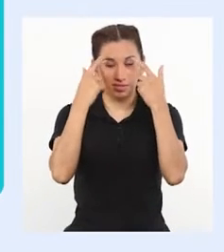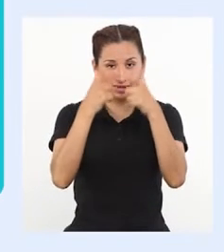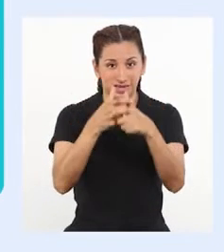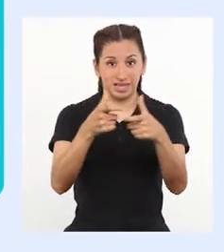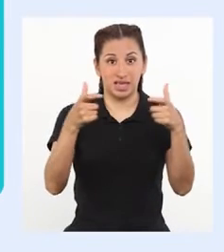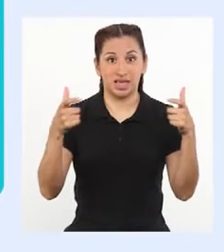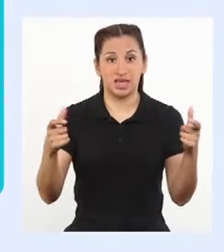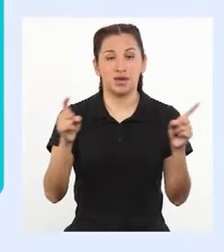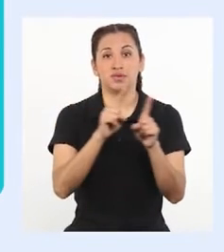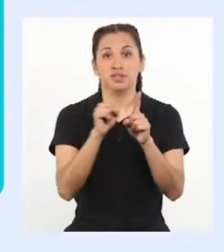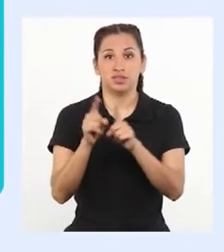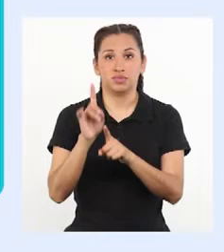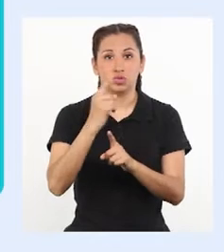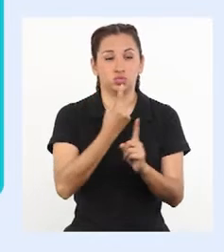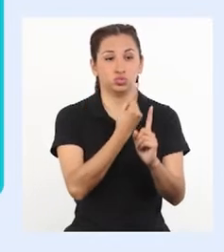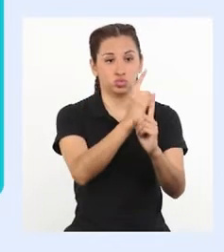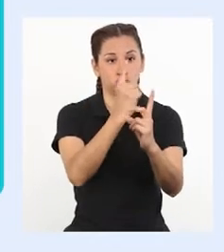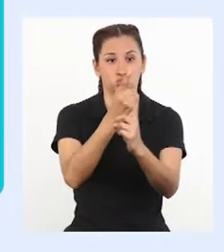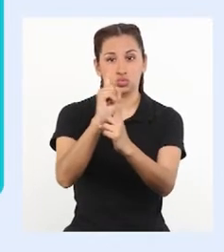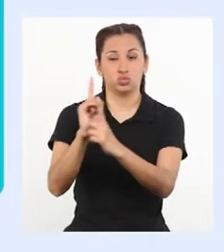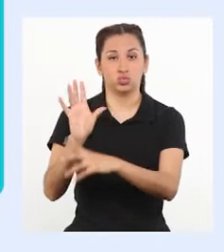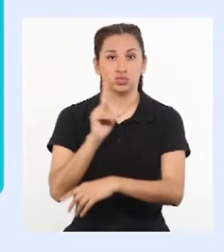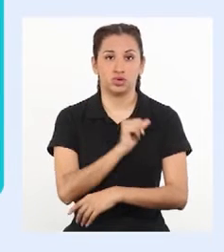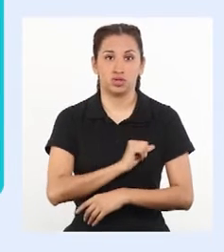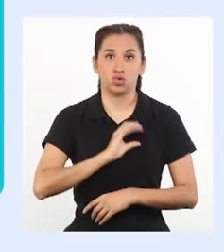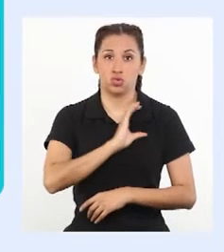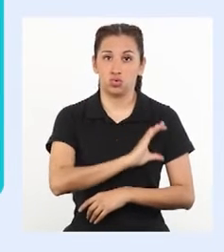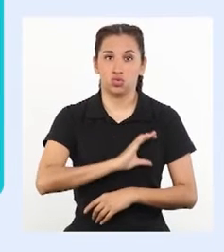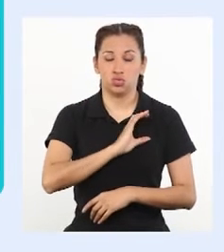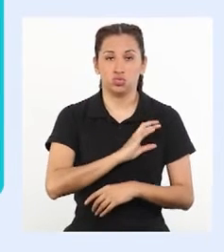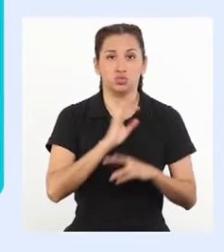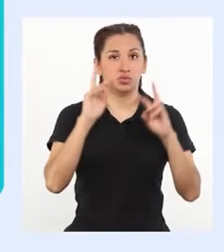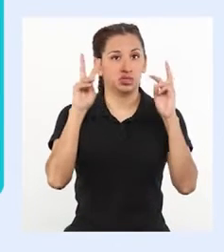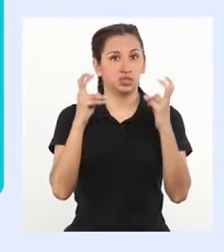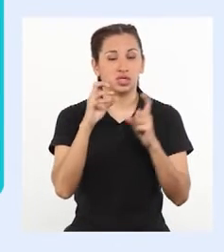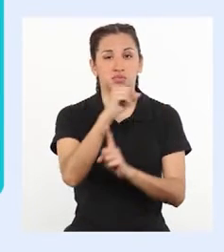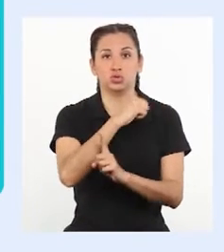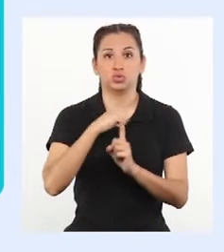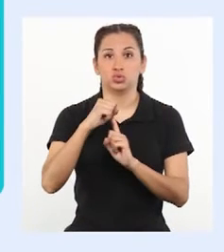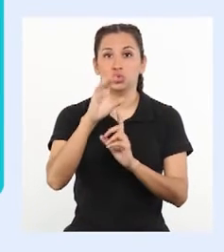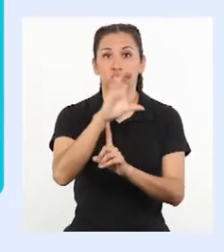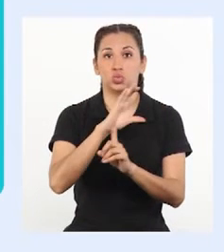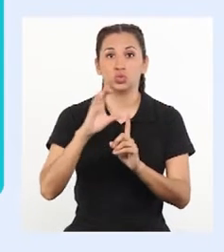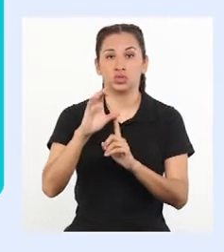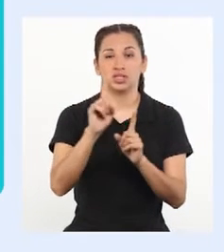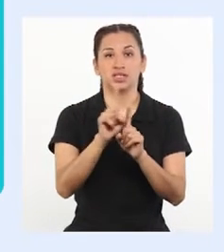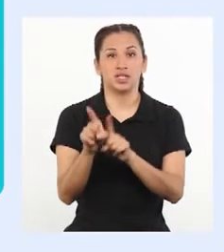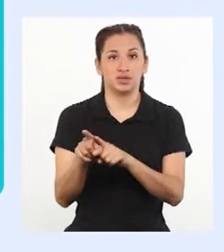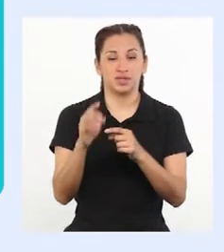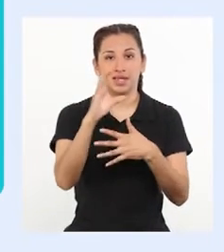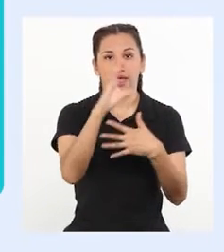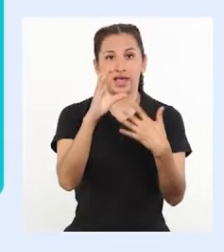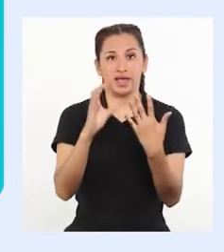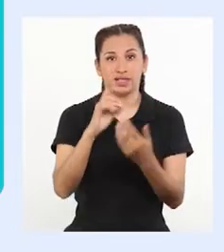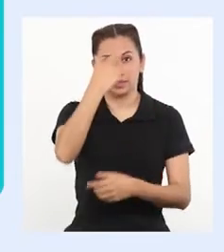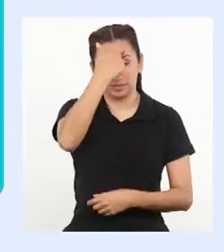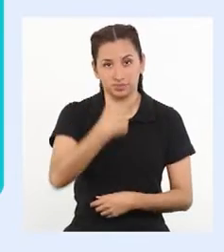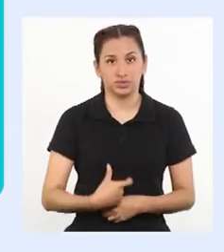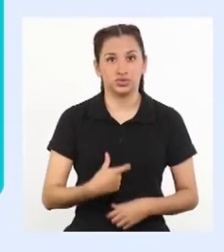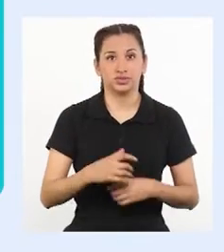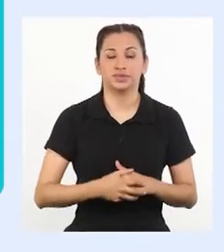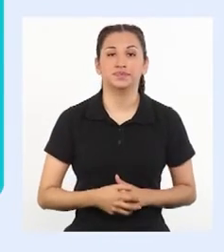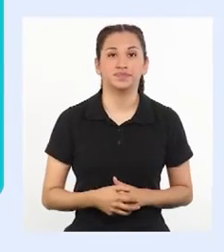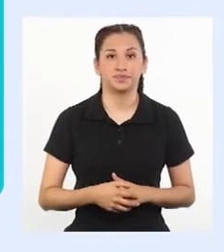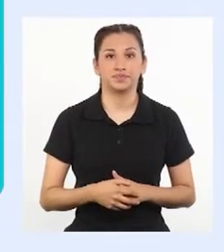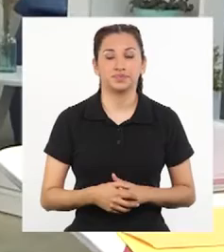sentido amplio y los patrones individuales de conducta determinados por factores socioculturales y características